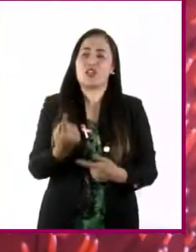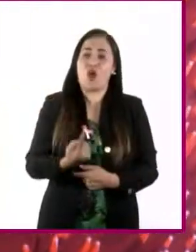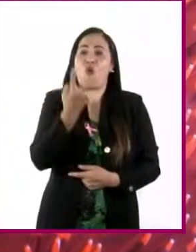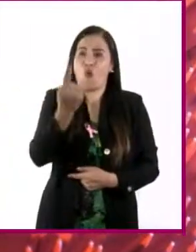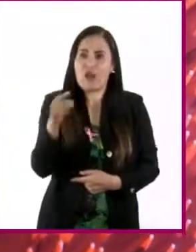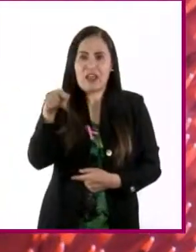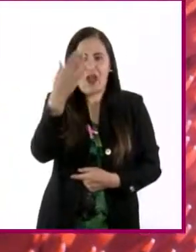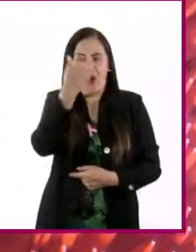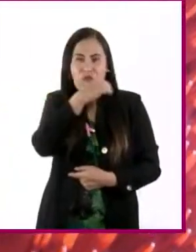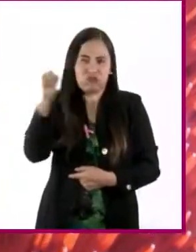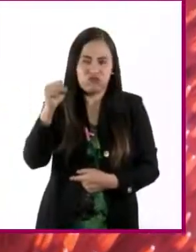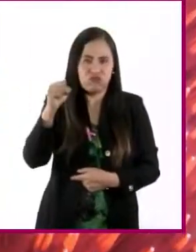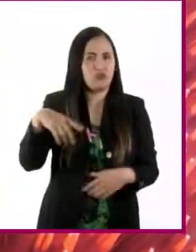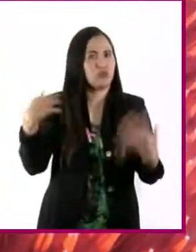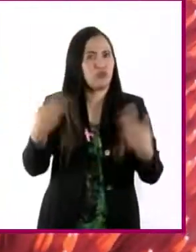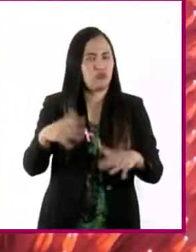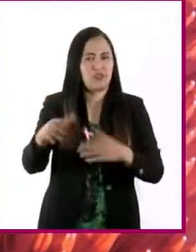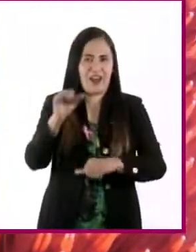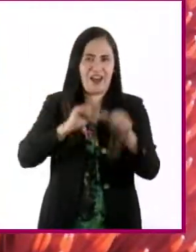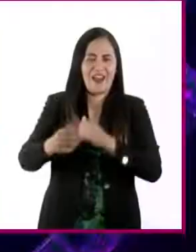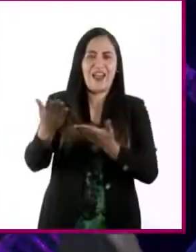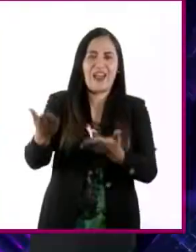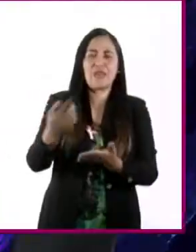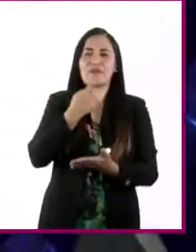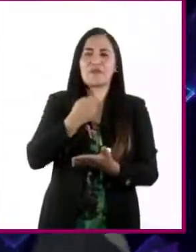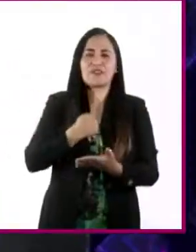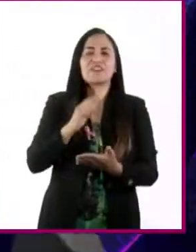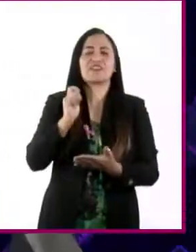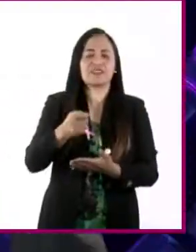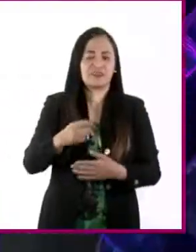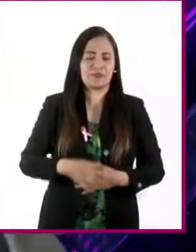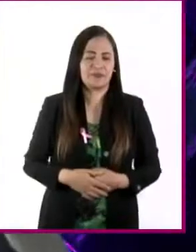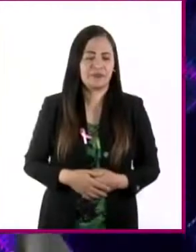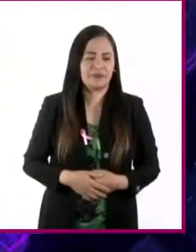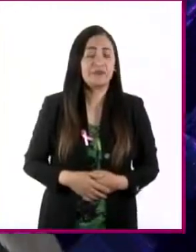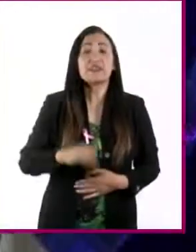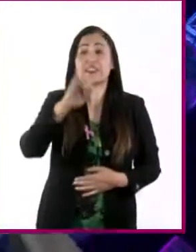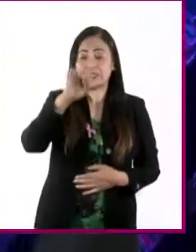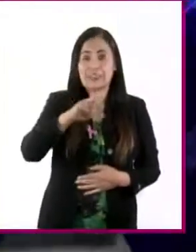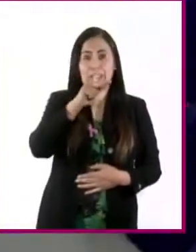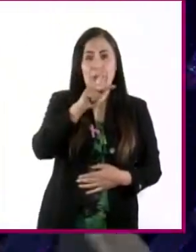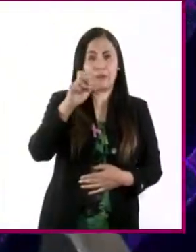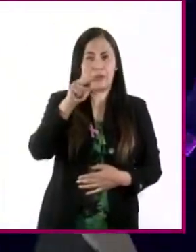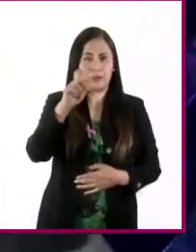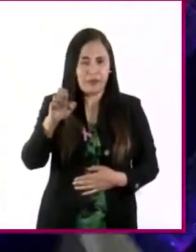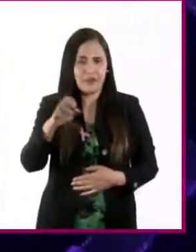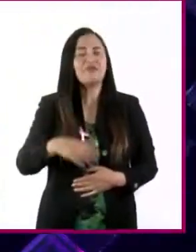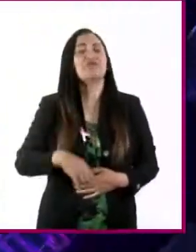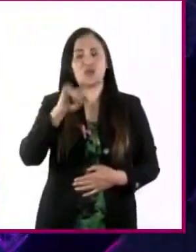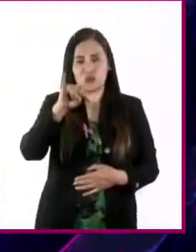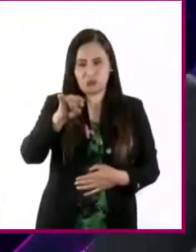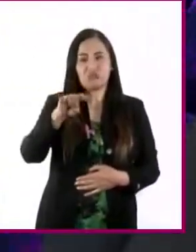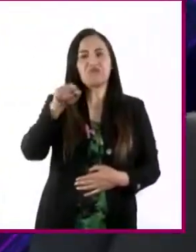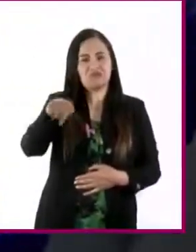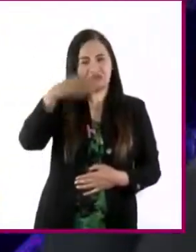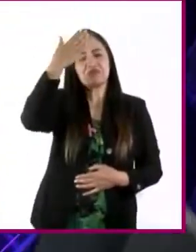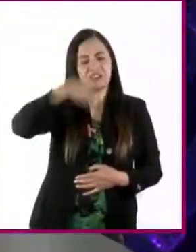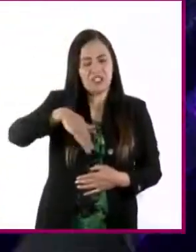porque la sociedad del conocimiento y el acceso a la educación universal no serán posibles si no eliminamos barreras físicas, tecnológicas